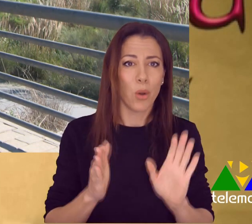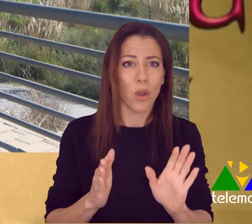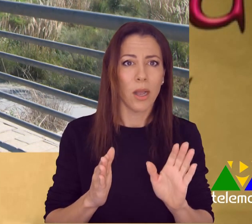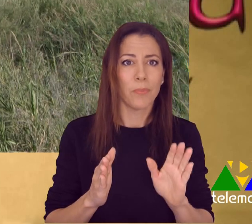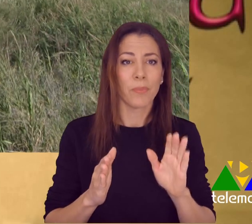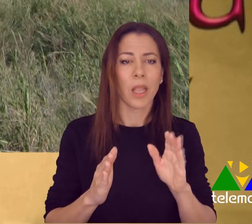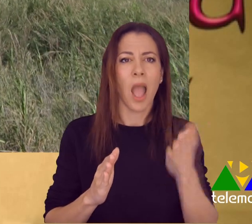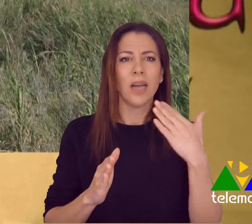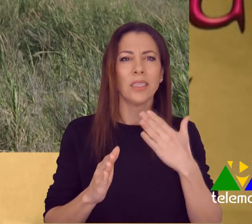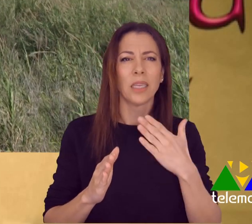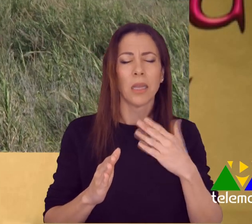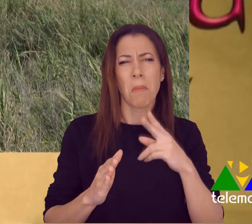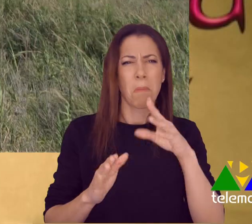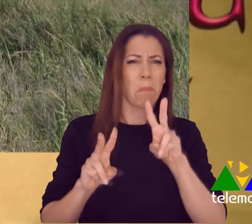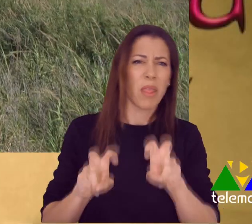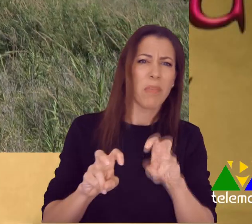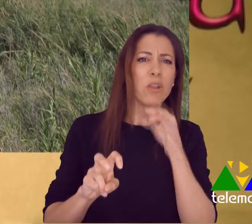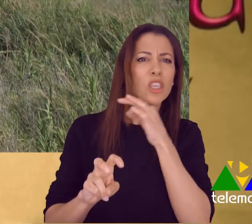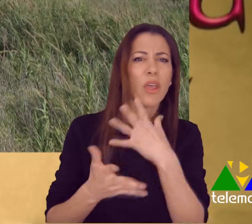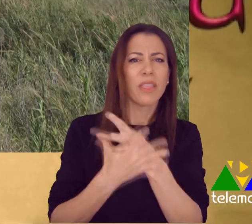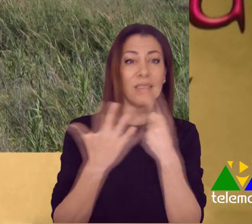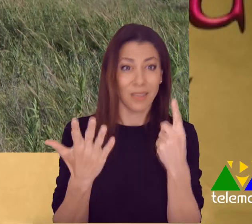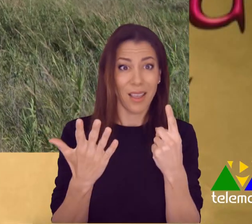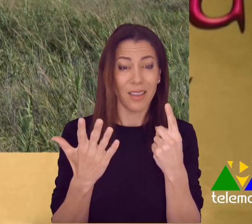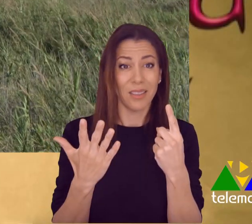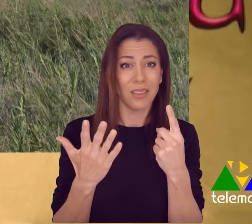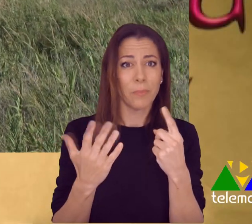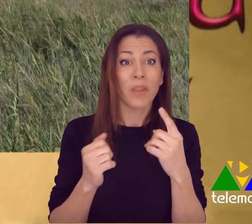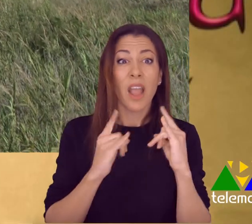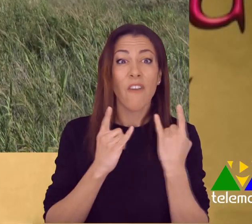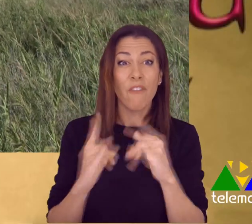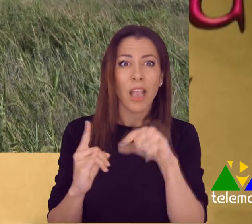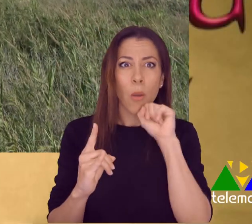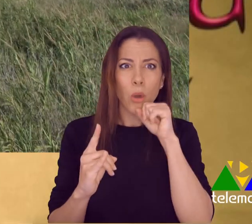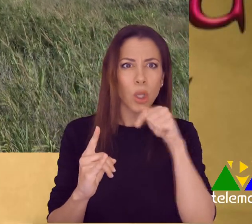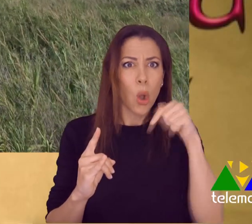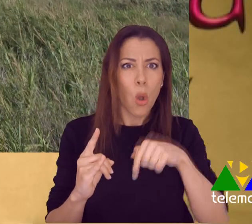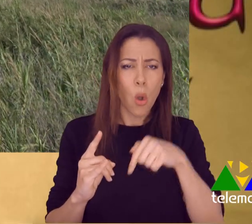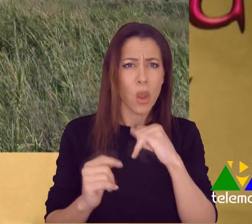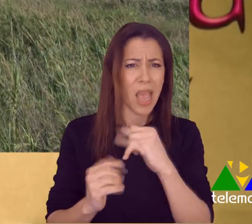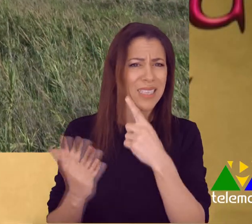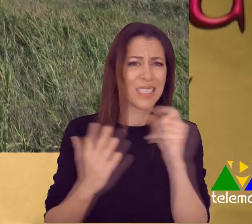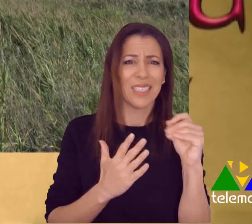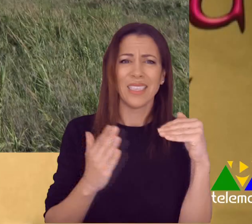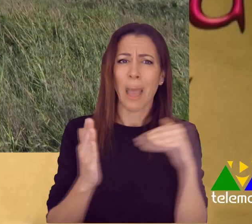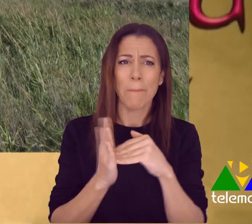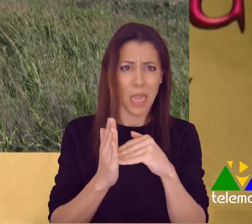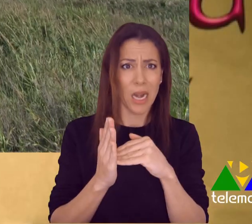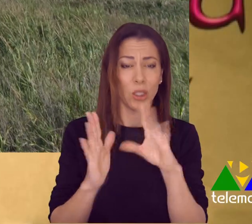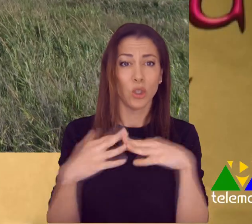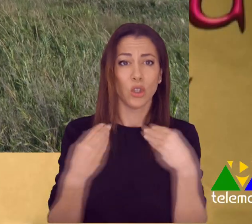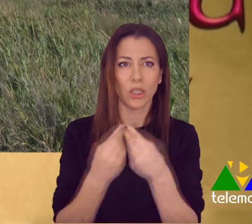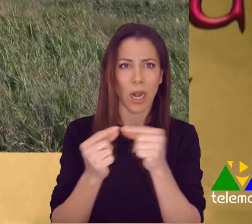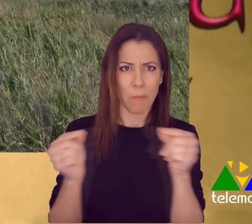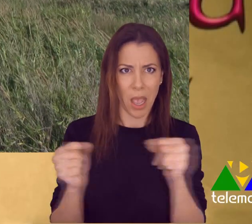de la conquista, al principio del siglo XVI, la vega de Motril hoy tiene 60 y tantos mil marjales. La vega de